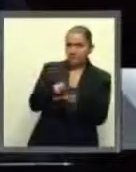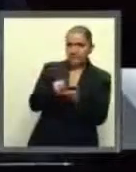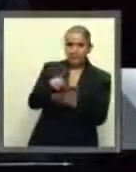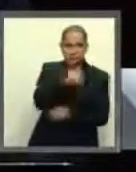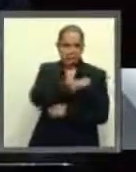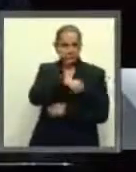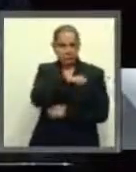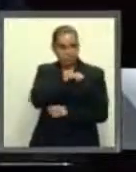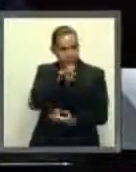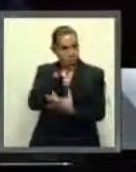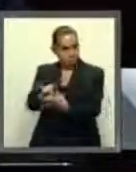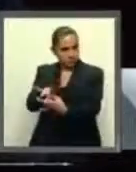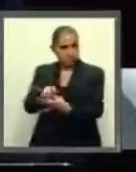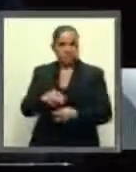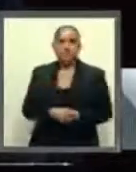de